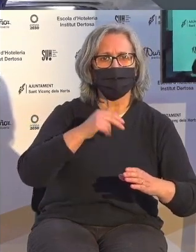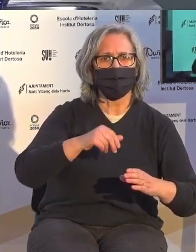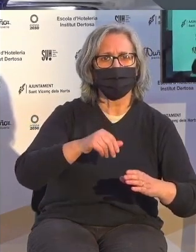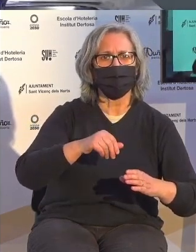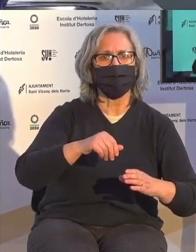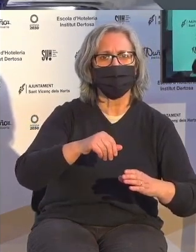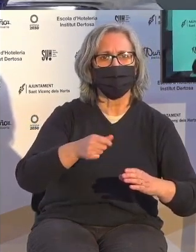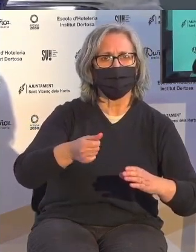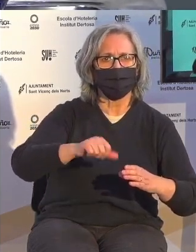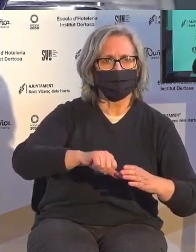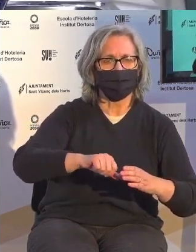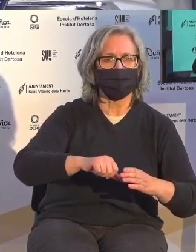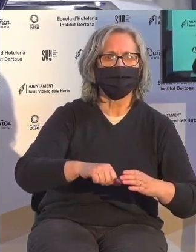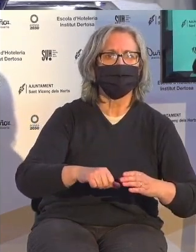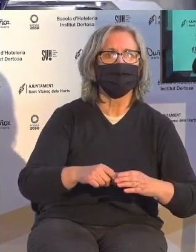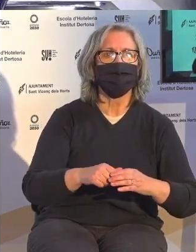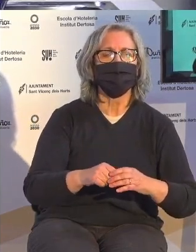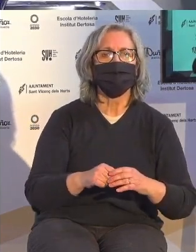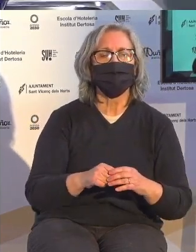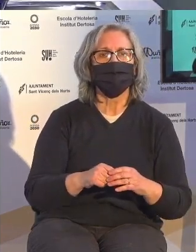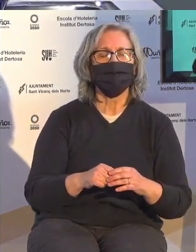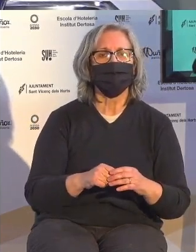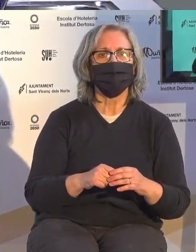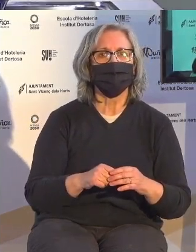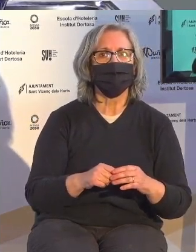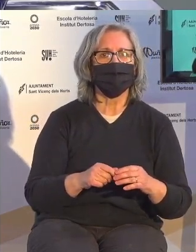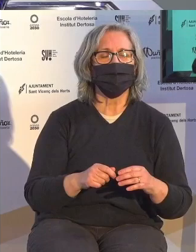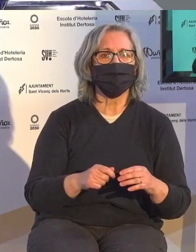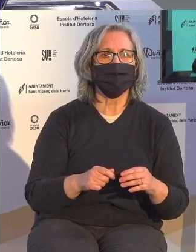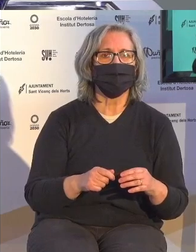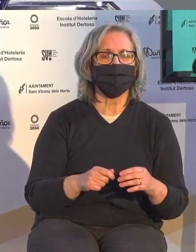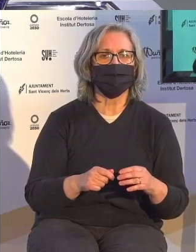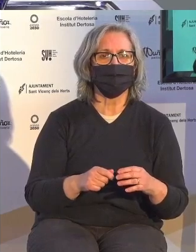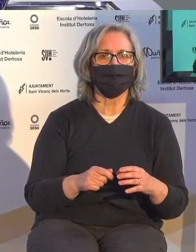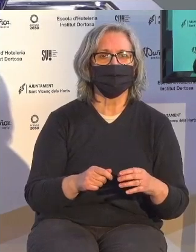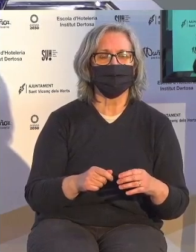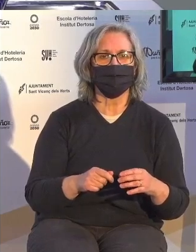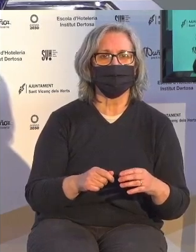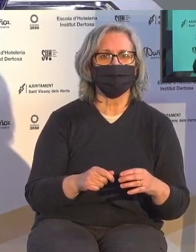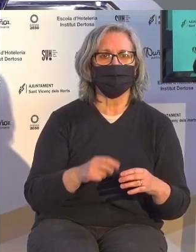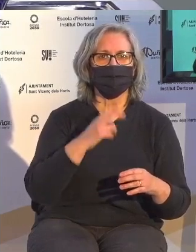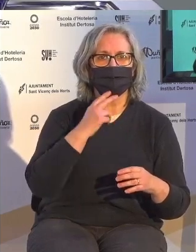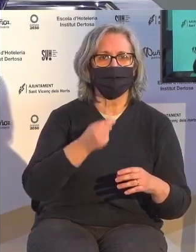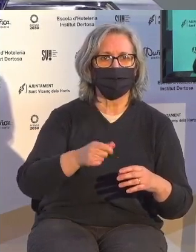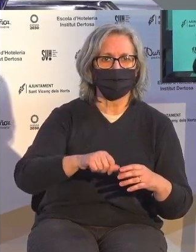adicional o al principio queda un poco de más estabilidad del merengue